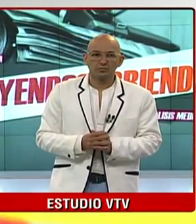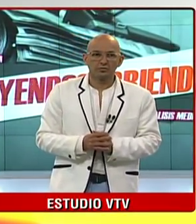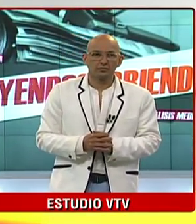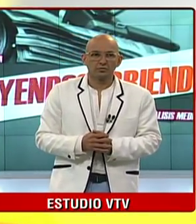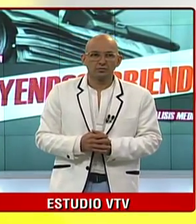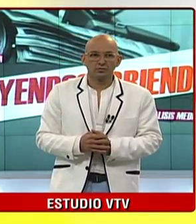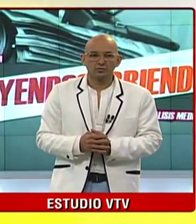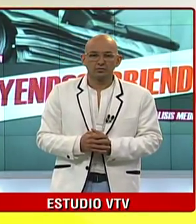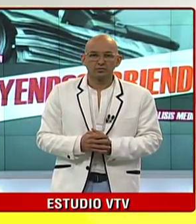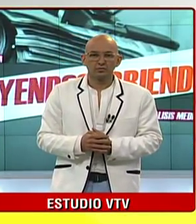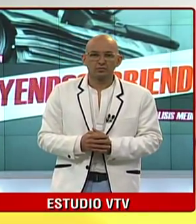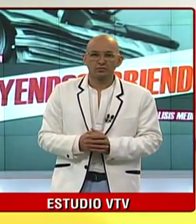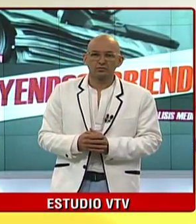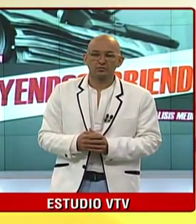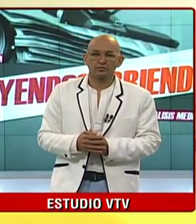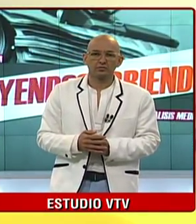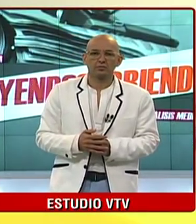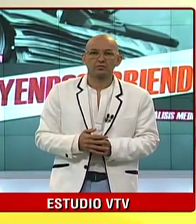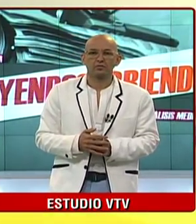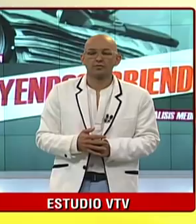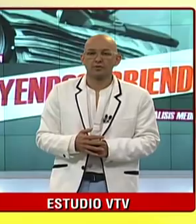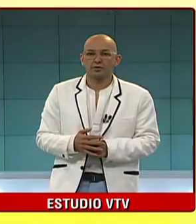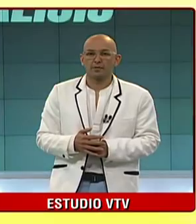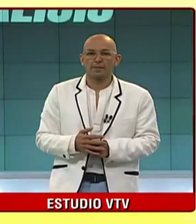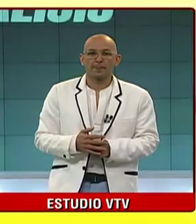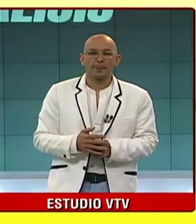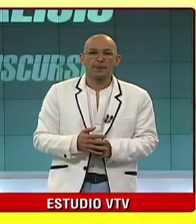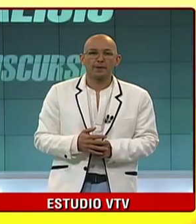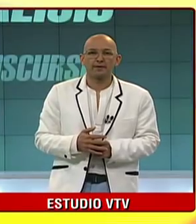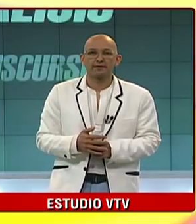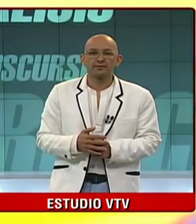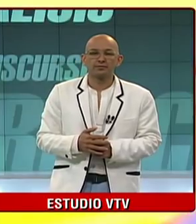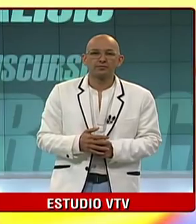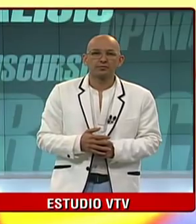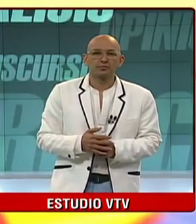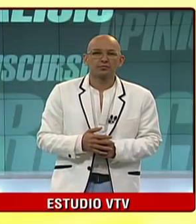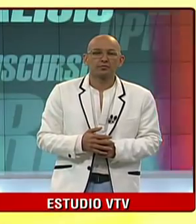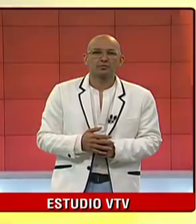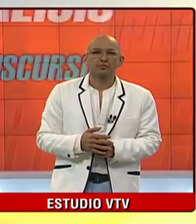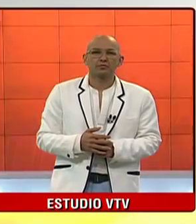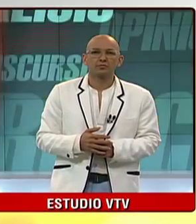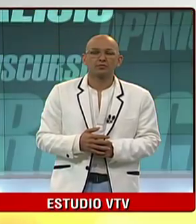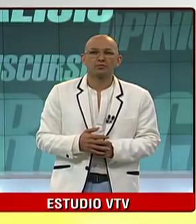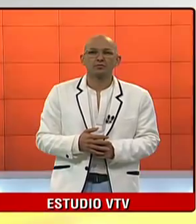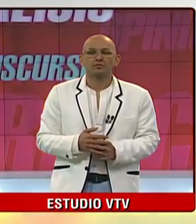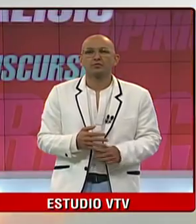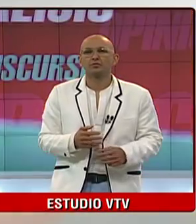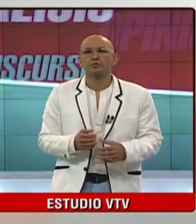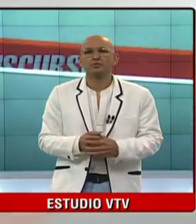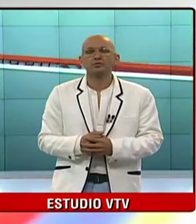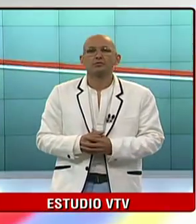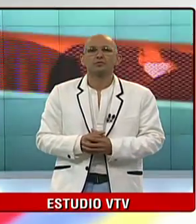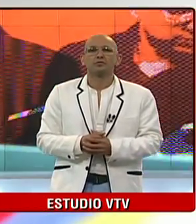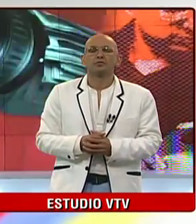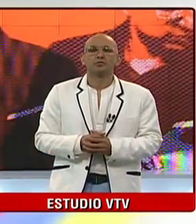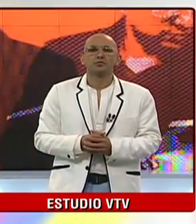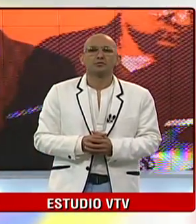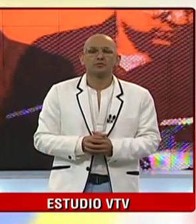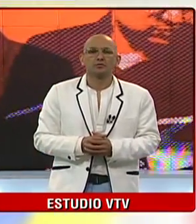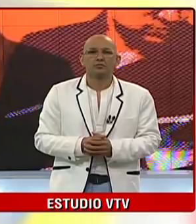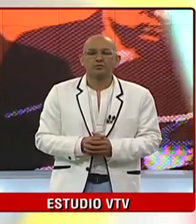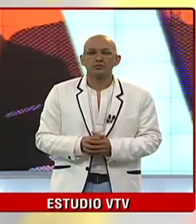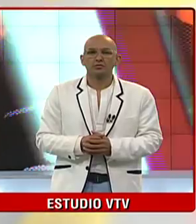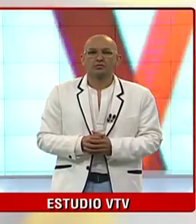Cantaron la Traviata, como dicen, completo, con todos sus derechos garantizados, uno por uno empezó a